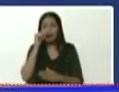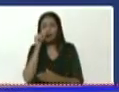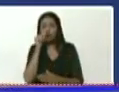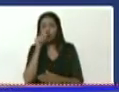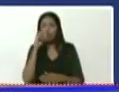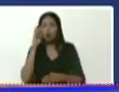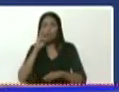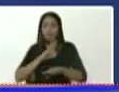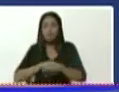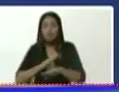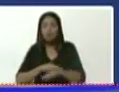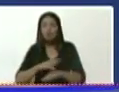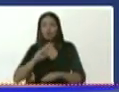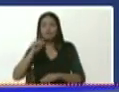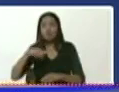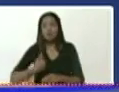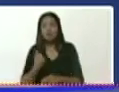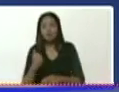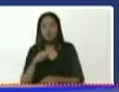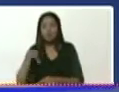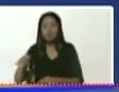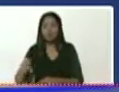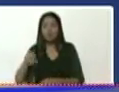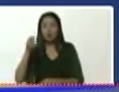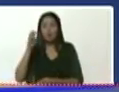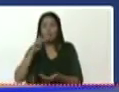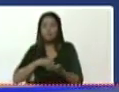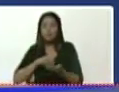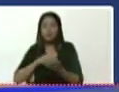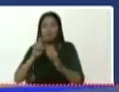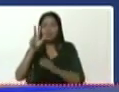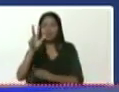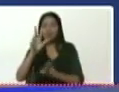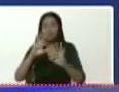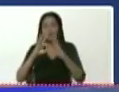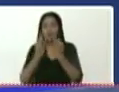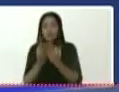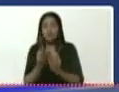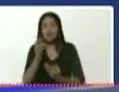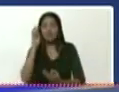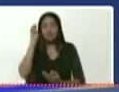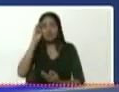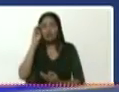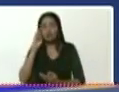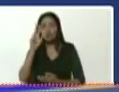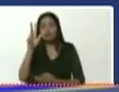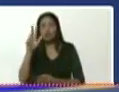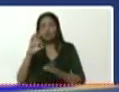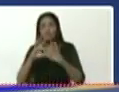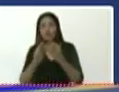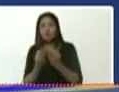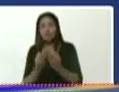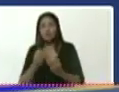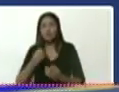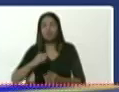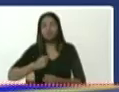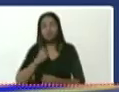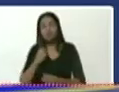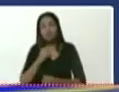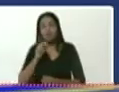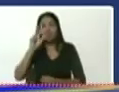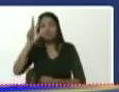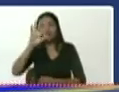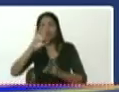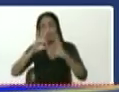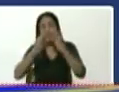y policías del estado Miranda. Son 3 familias de maestros, 3 familias de policía y 3